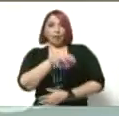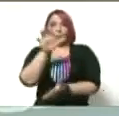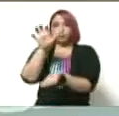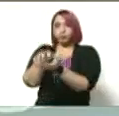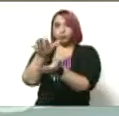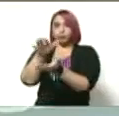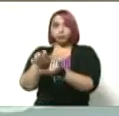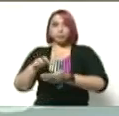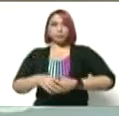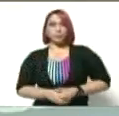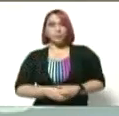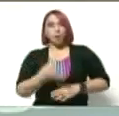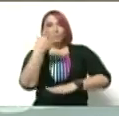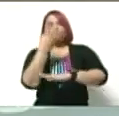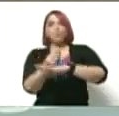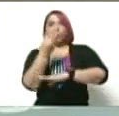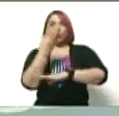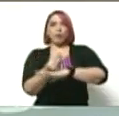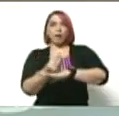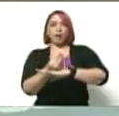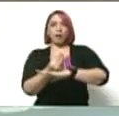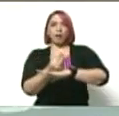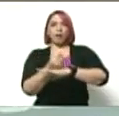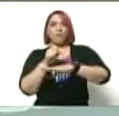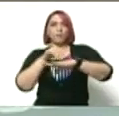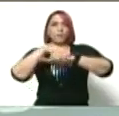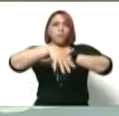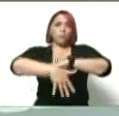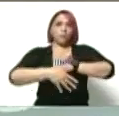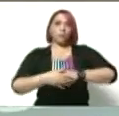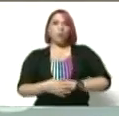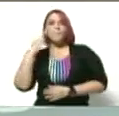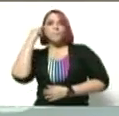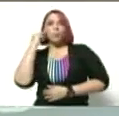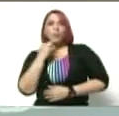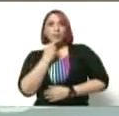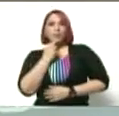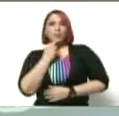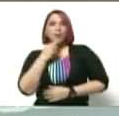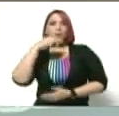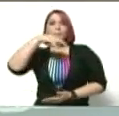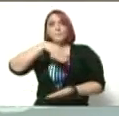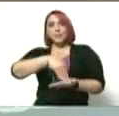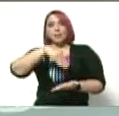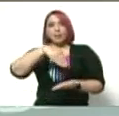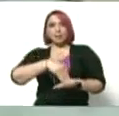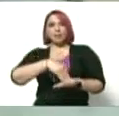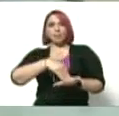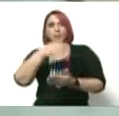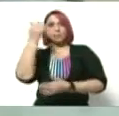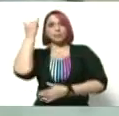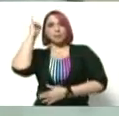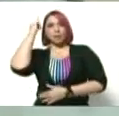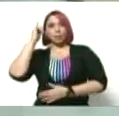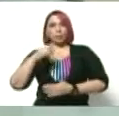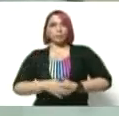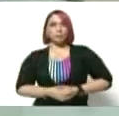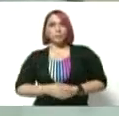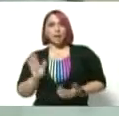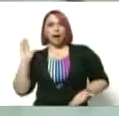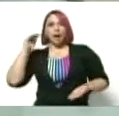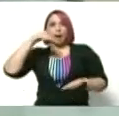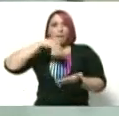monagas delta amacuro bolívar miranda yaracuy aragua